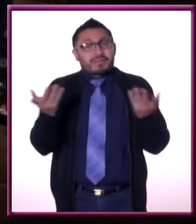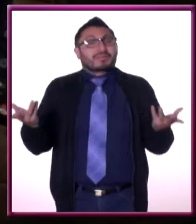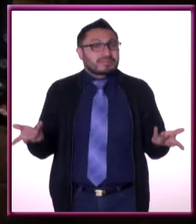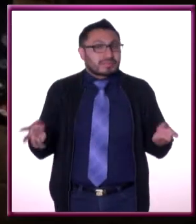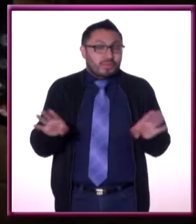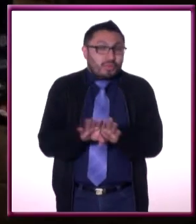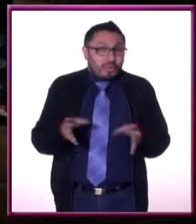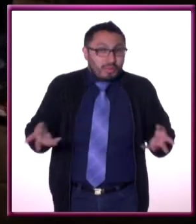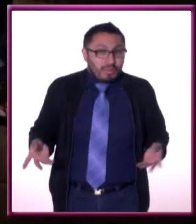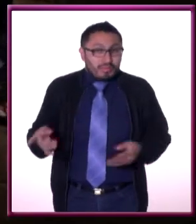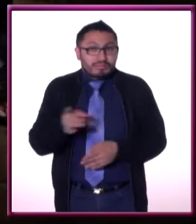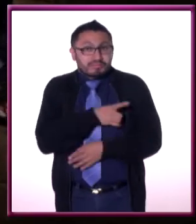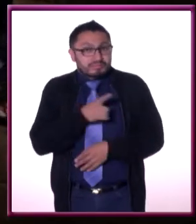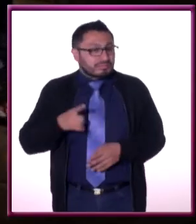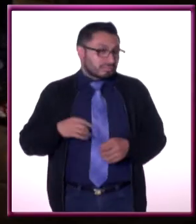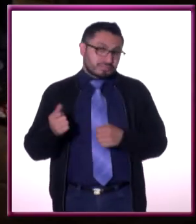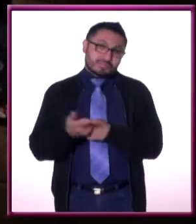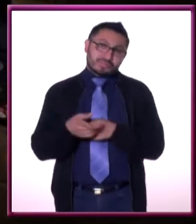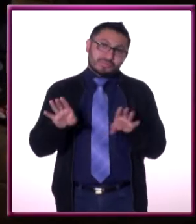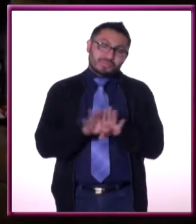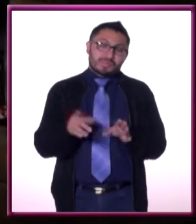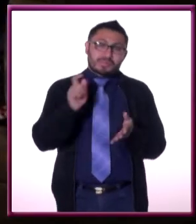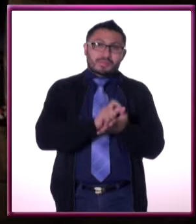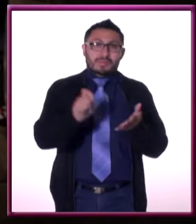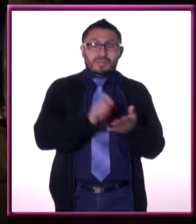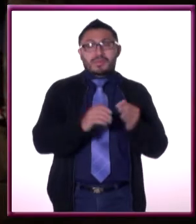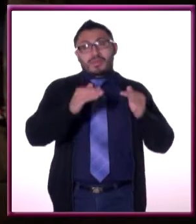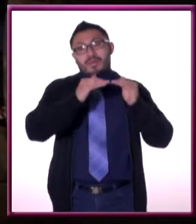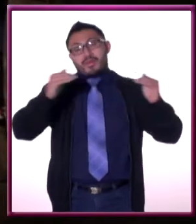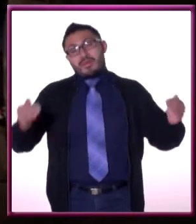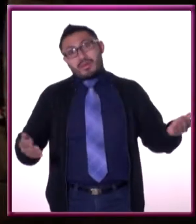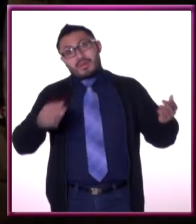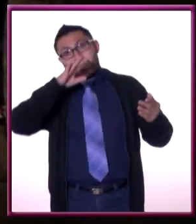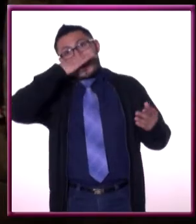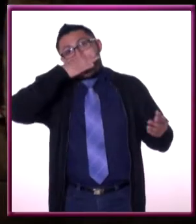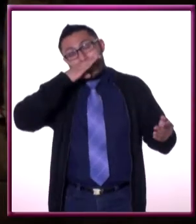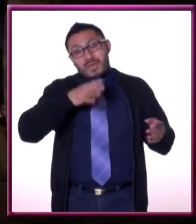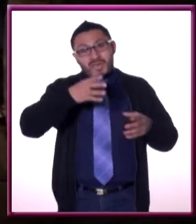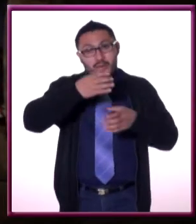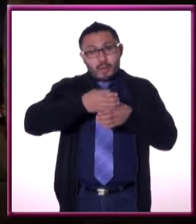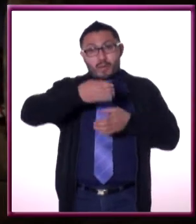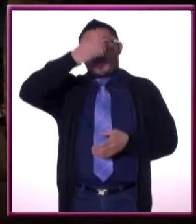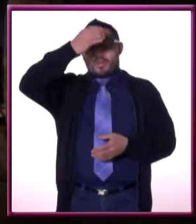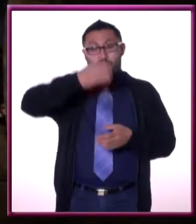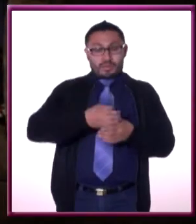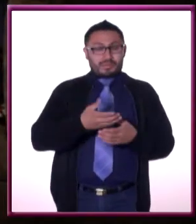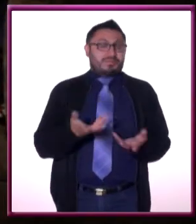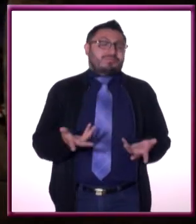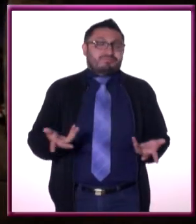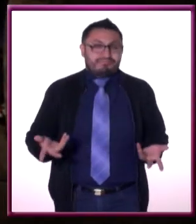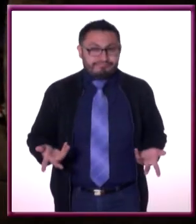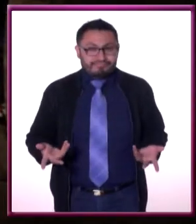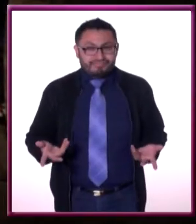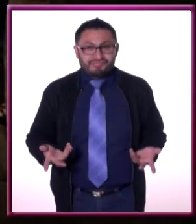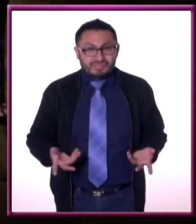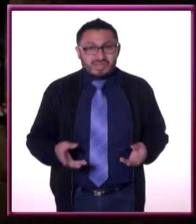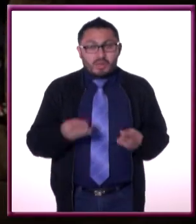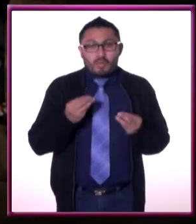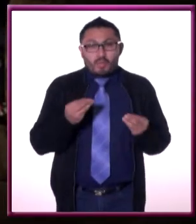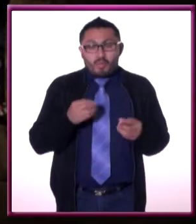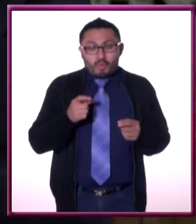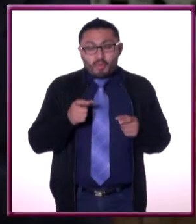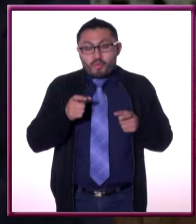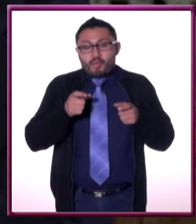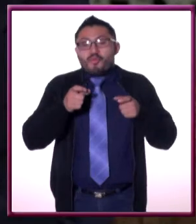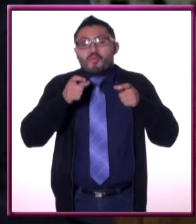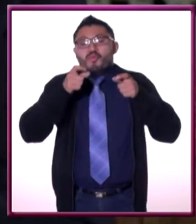tener algo que ha sido fitomejorado para eso, para tener mazorcas cilíndricas, que tengan entonces un montón de granitos